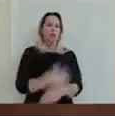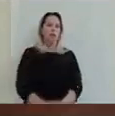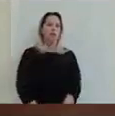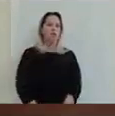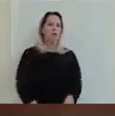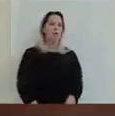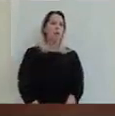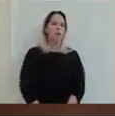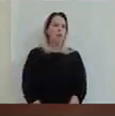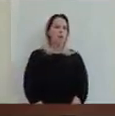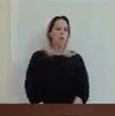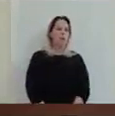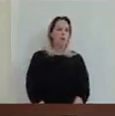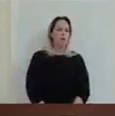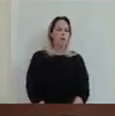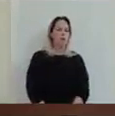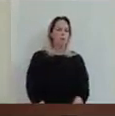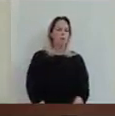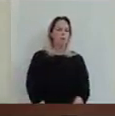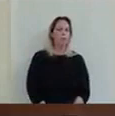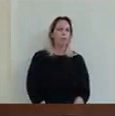del 2018,